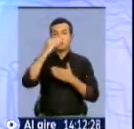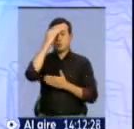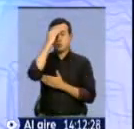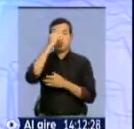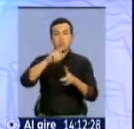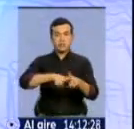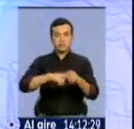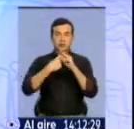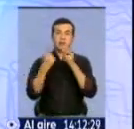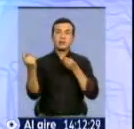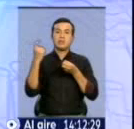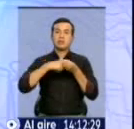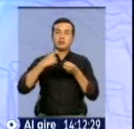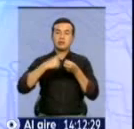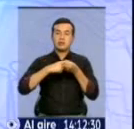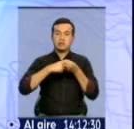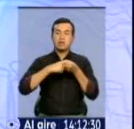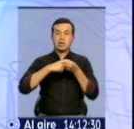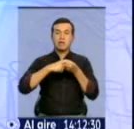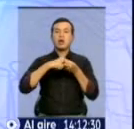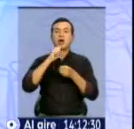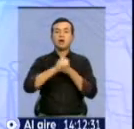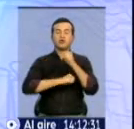la fase de inscripción para el periodo escolar